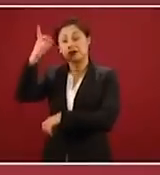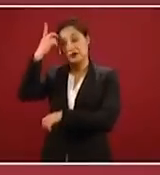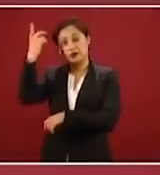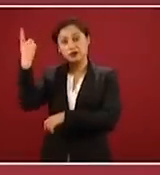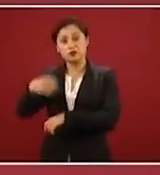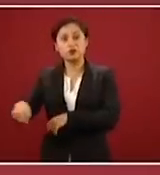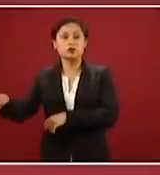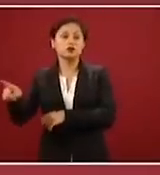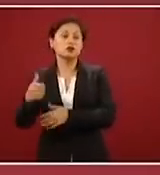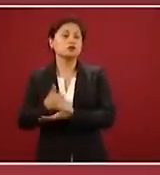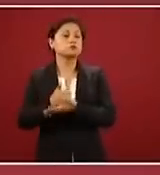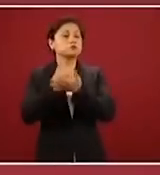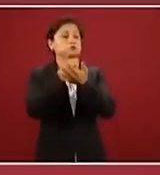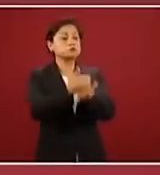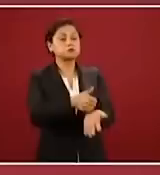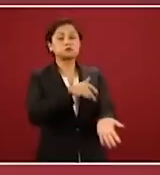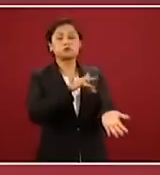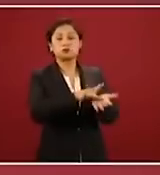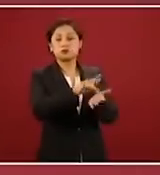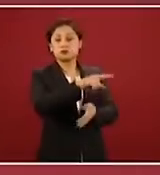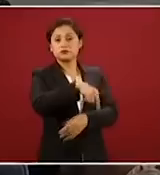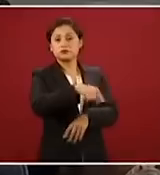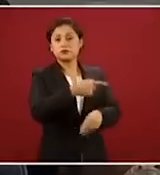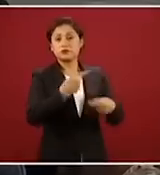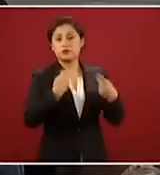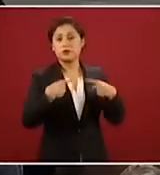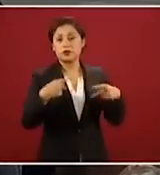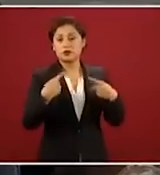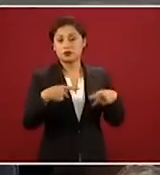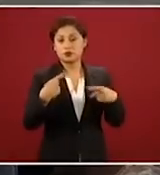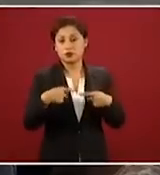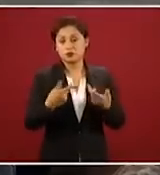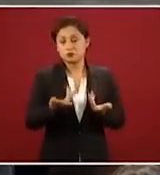que se entregue a la gente.